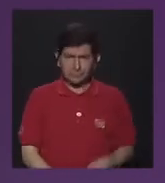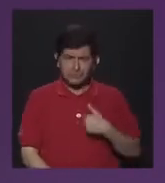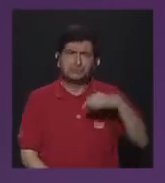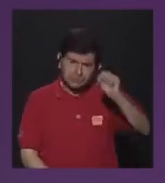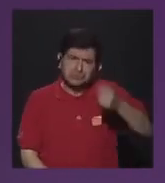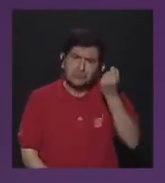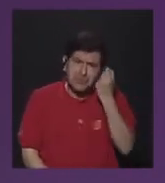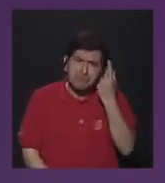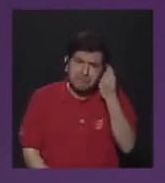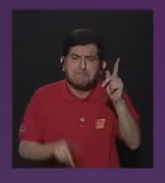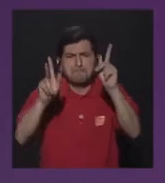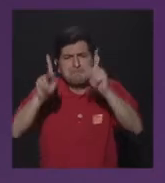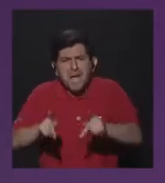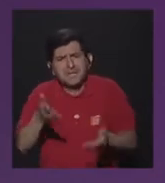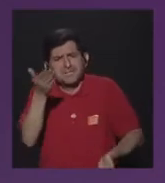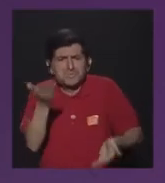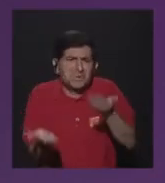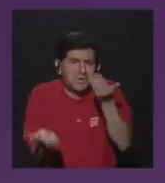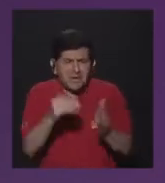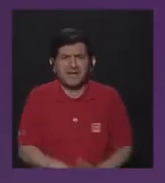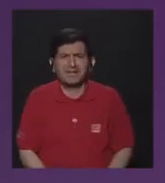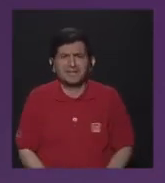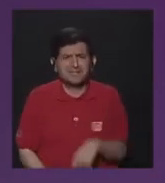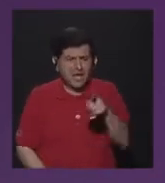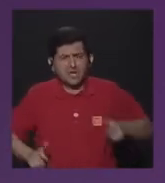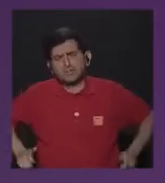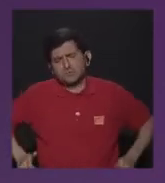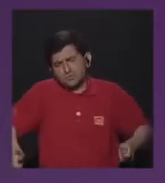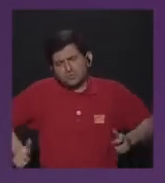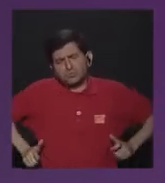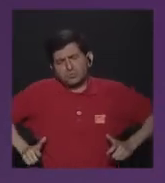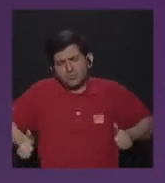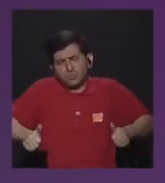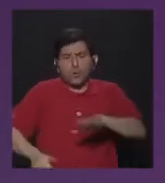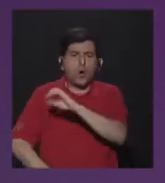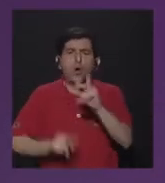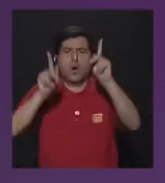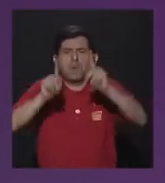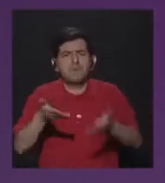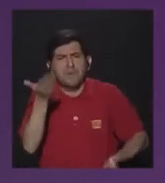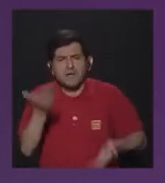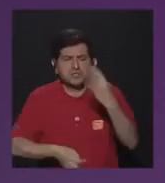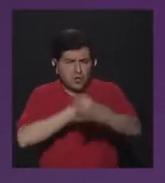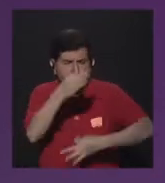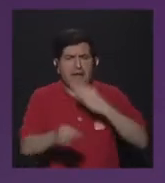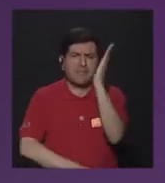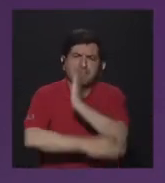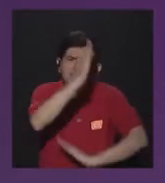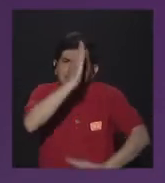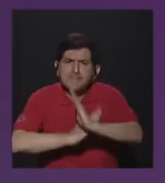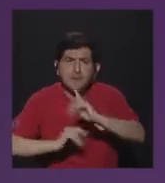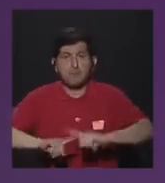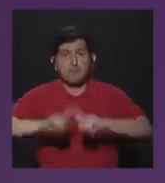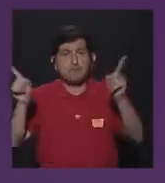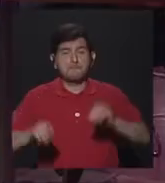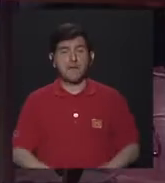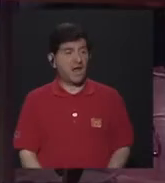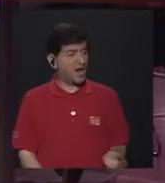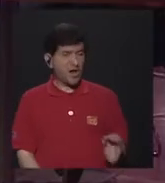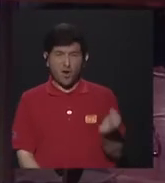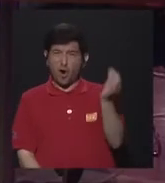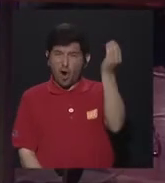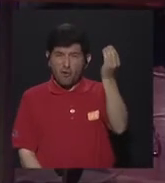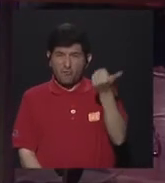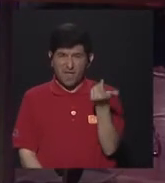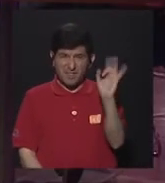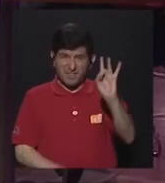a aquella persona que haya que ande en silla de ruedas una persona con cierta cierto tipo de discapacidad pero uno muchacho de 18